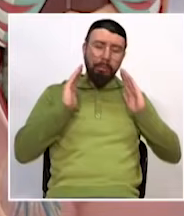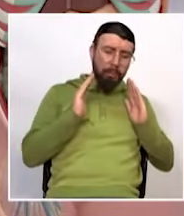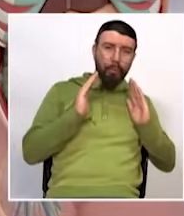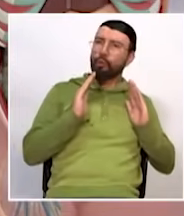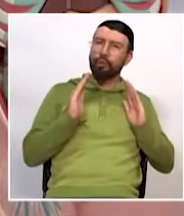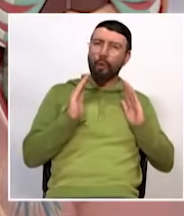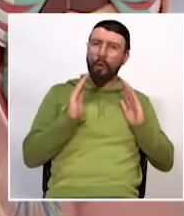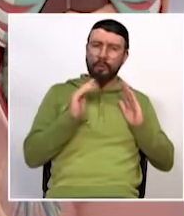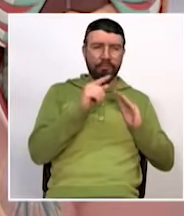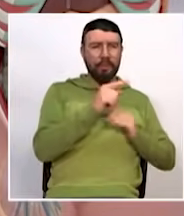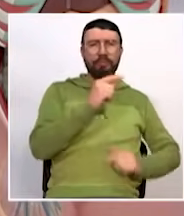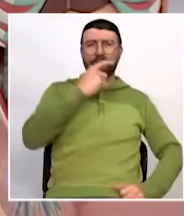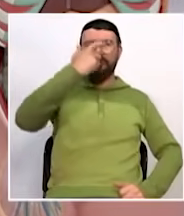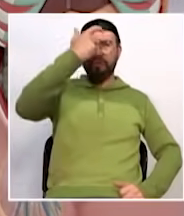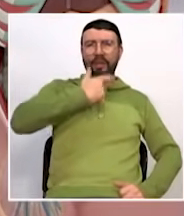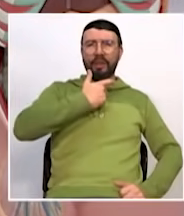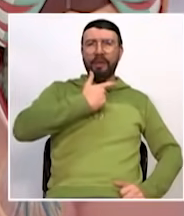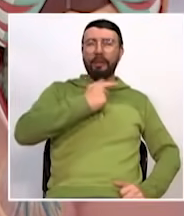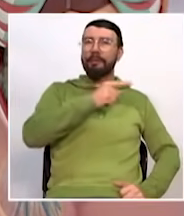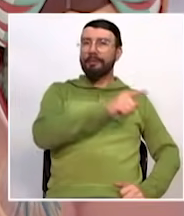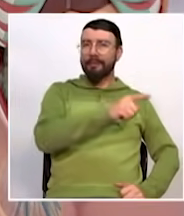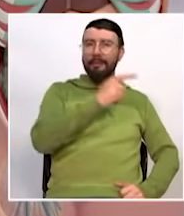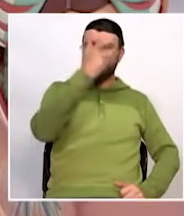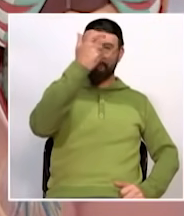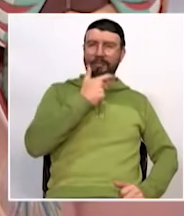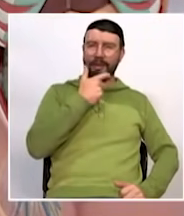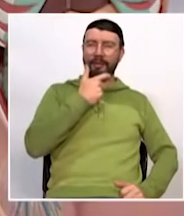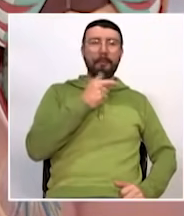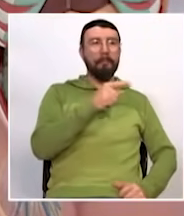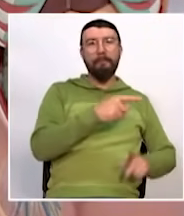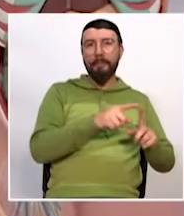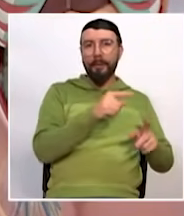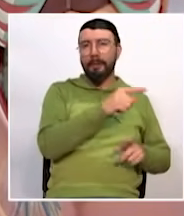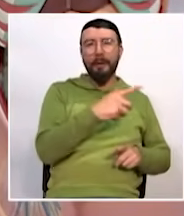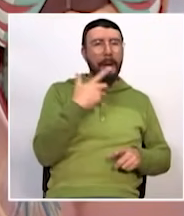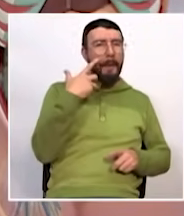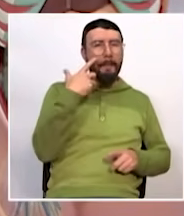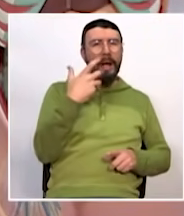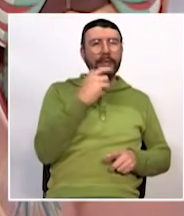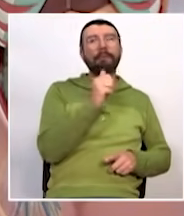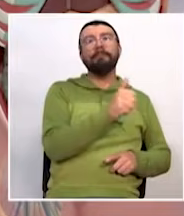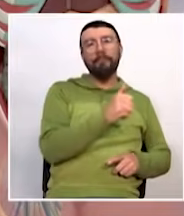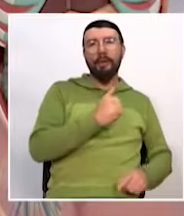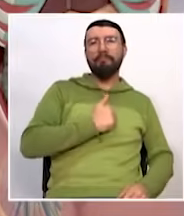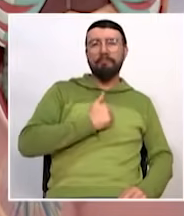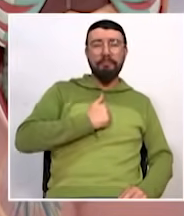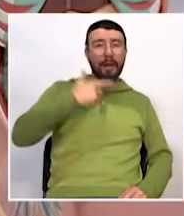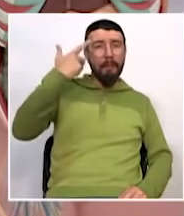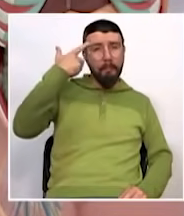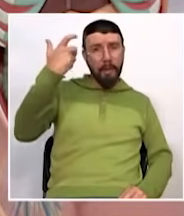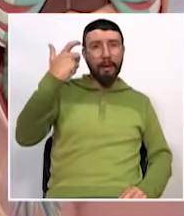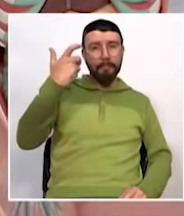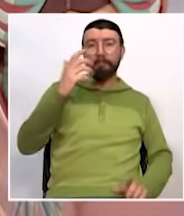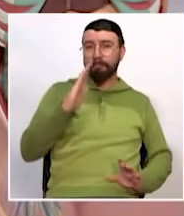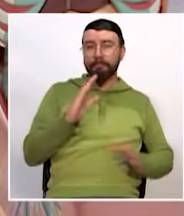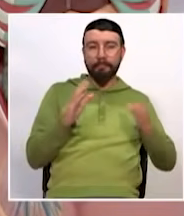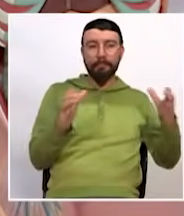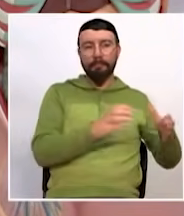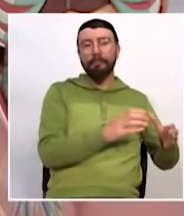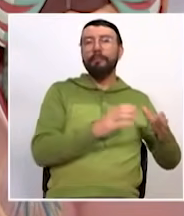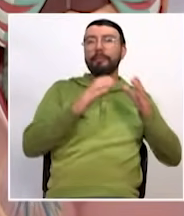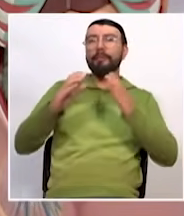serias pero en las que se presenta el mayor número de las tendencias suicidas tenemos la persona de